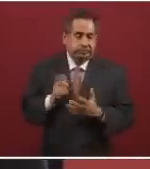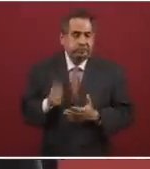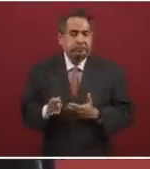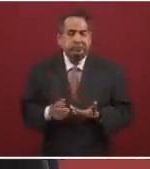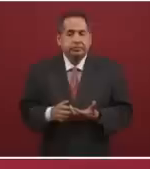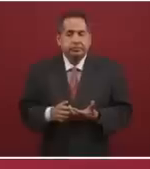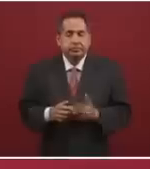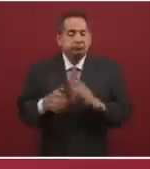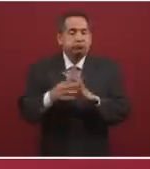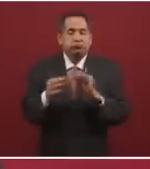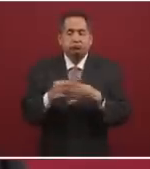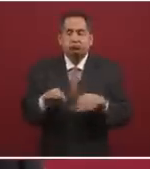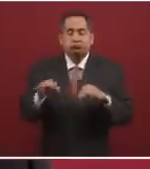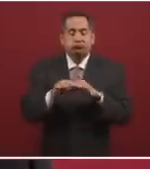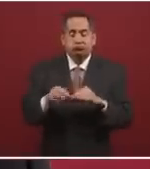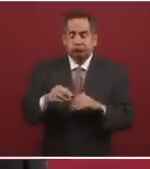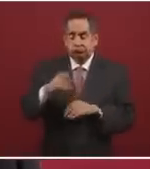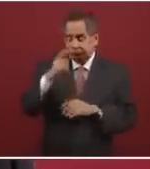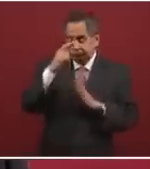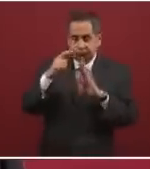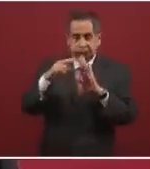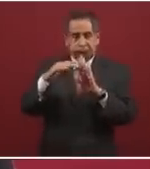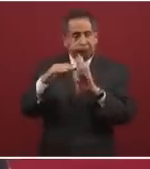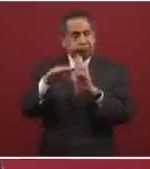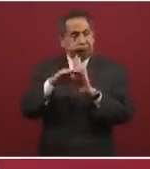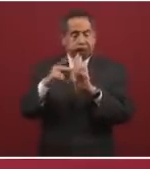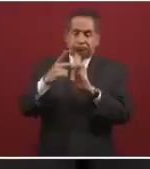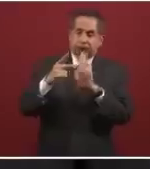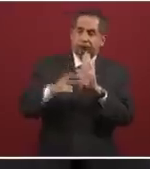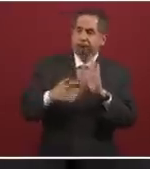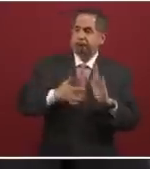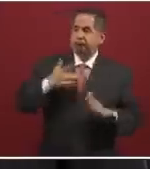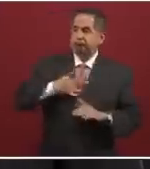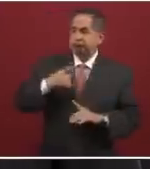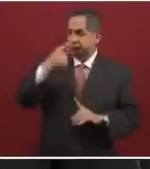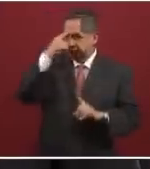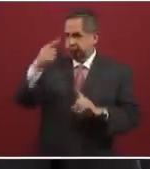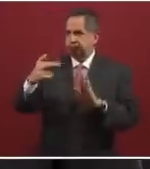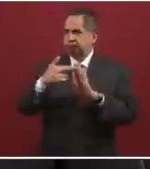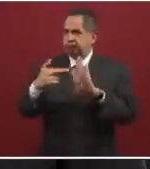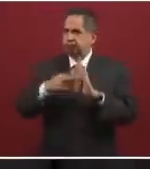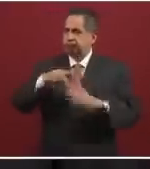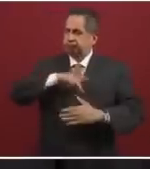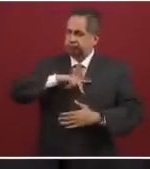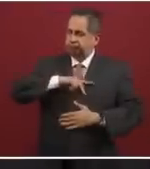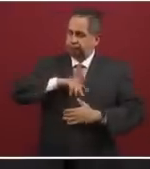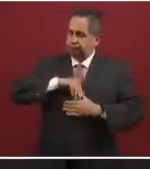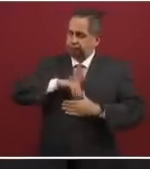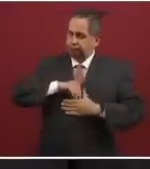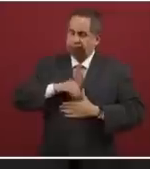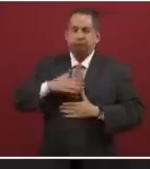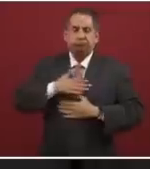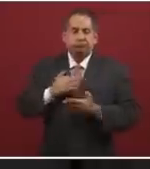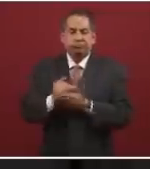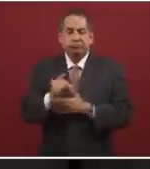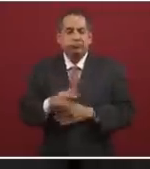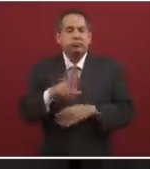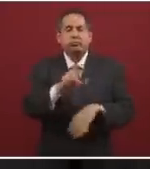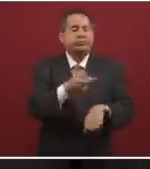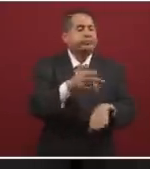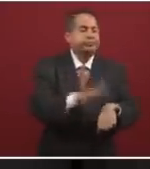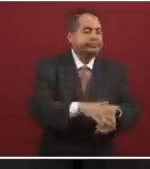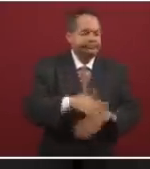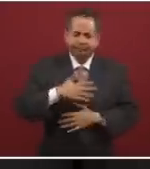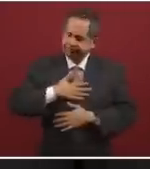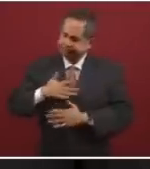es un asunto de principios, no es una cuestión administrativa.